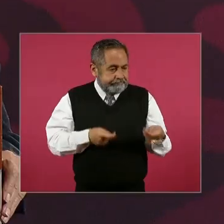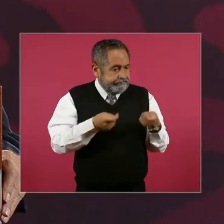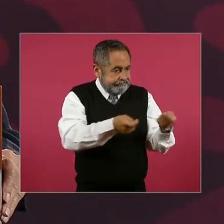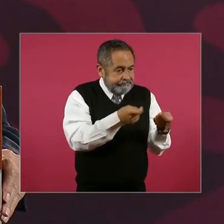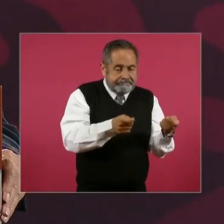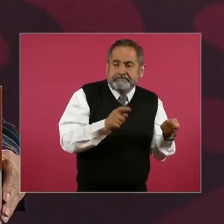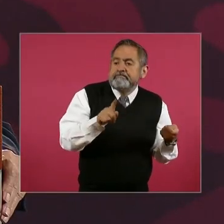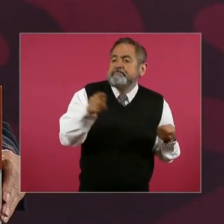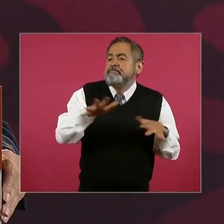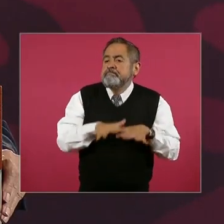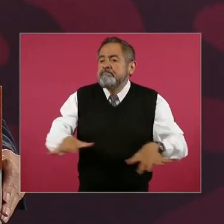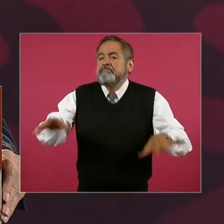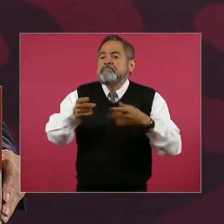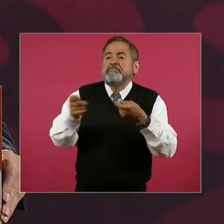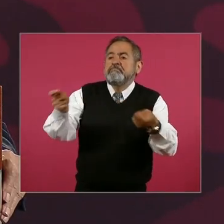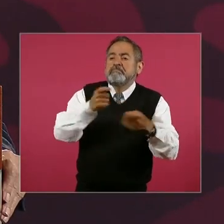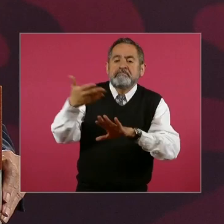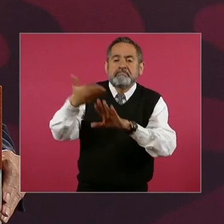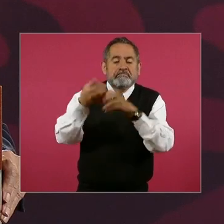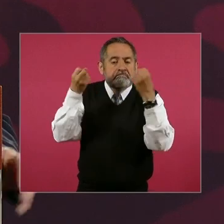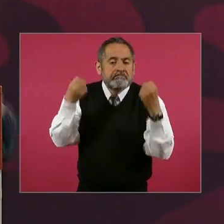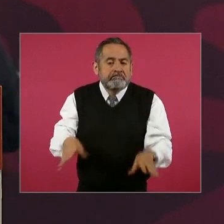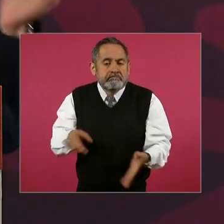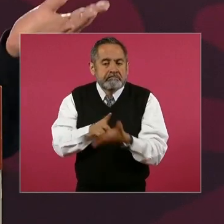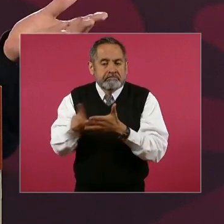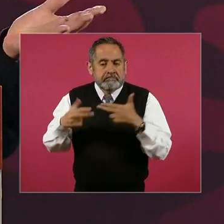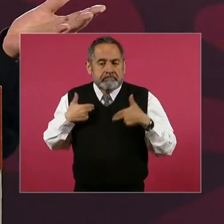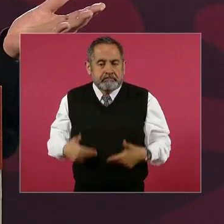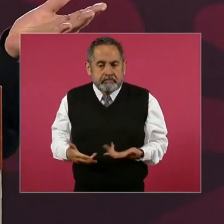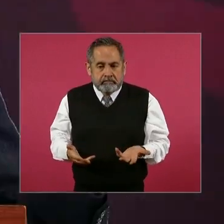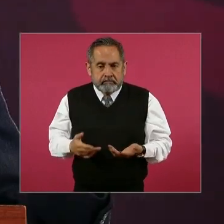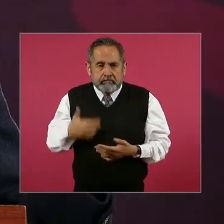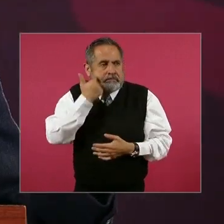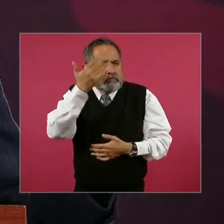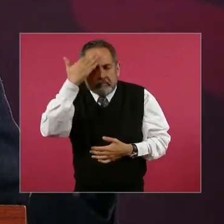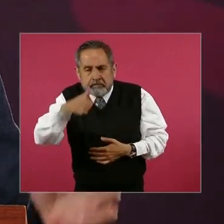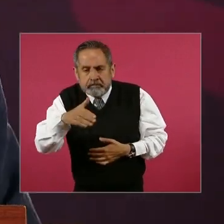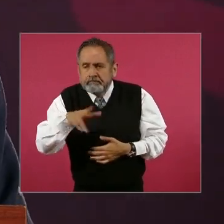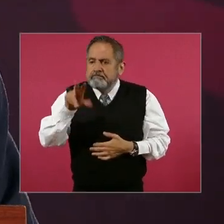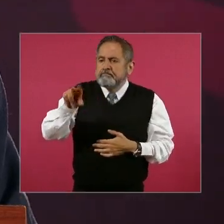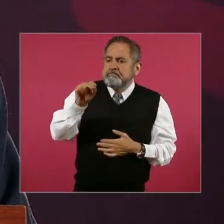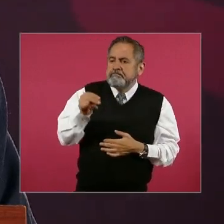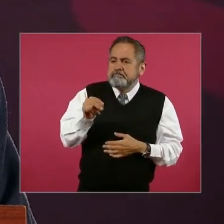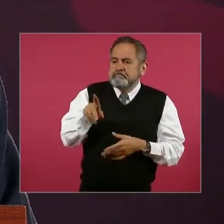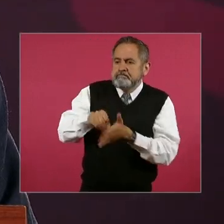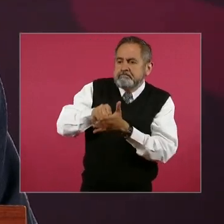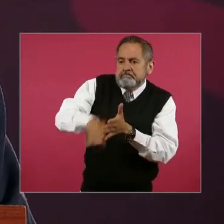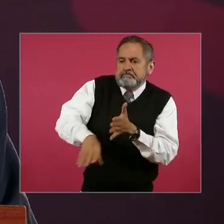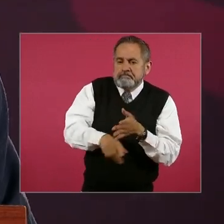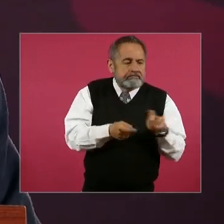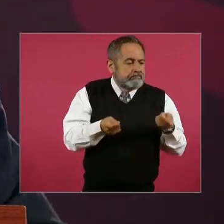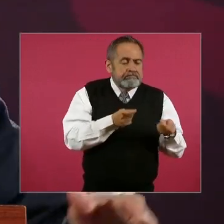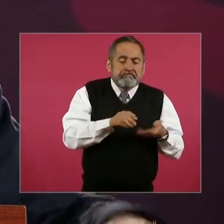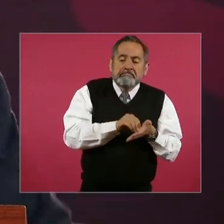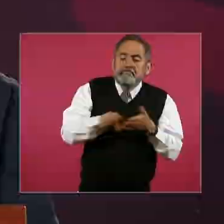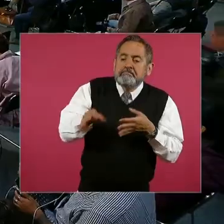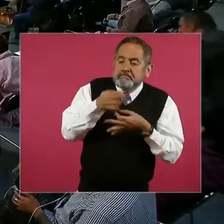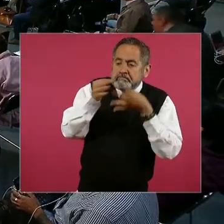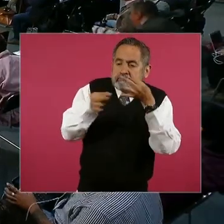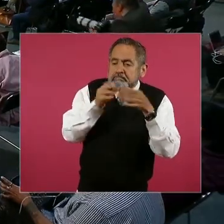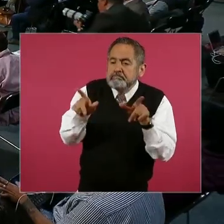vida social y afectan derechos humanos Pues de la generalidad de las personas Ese es el